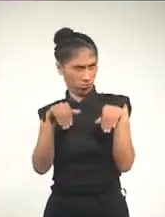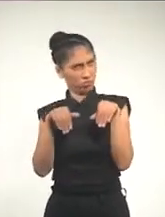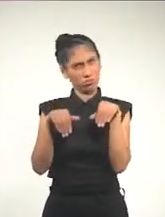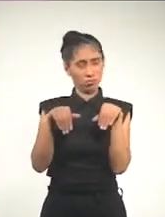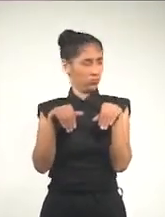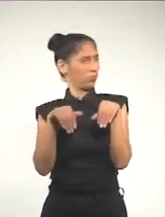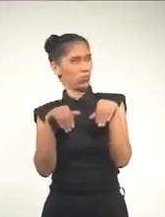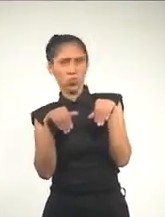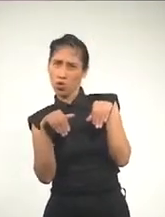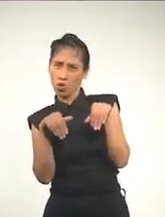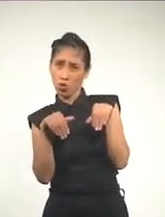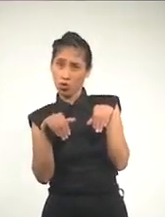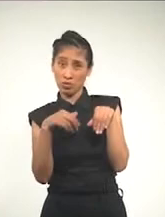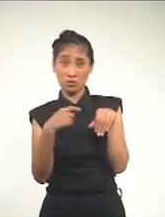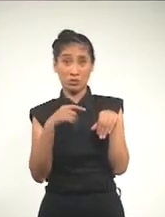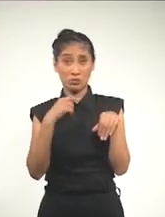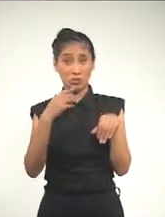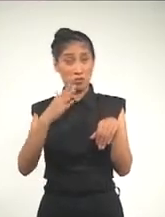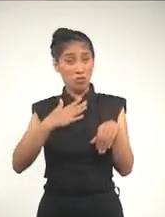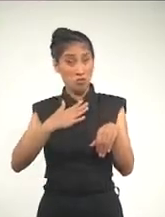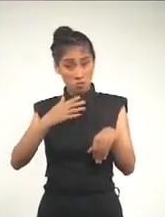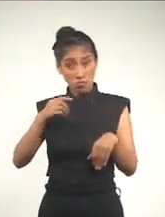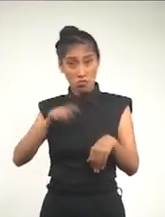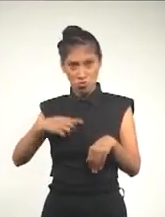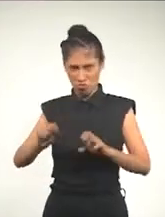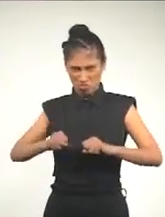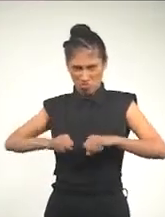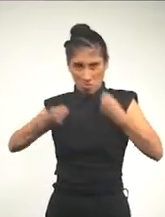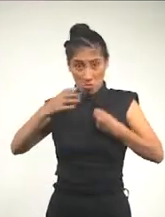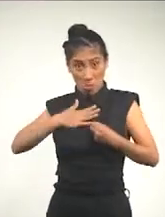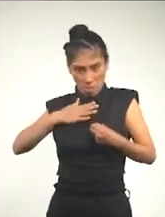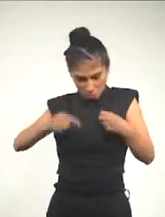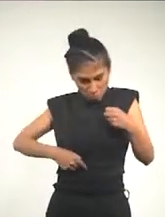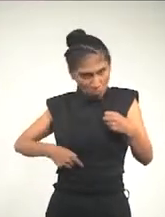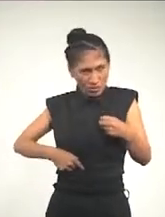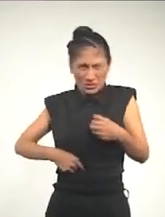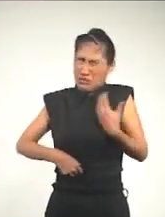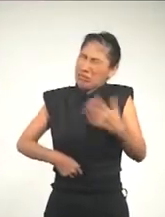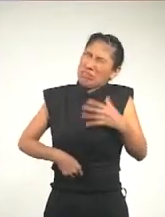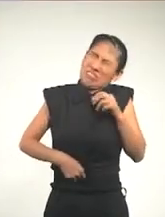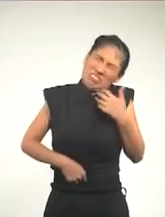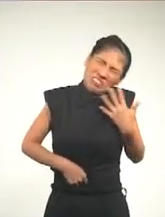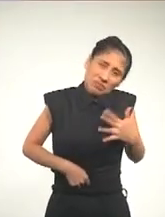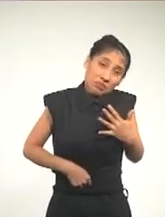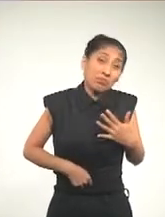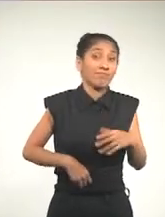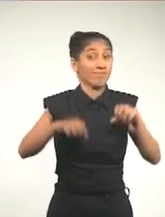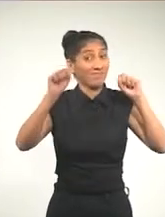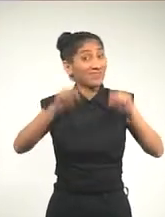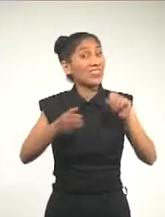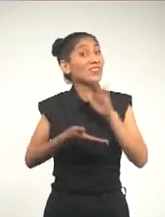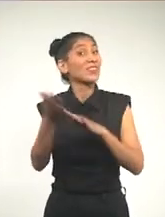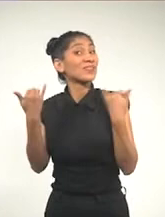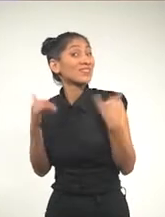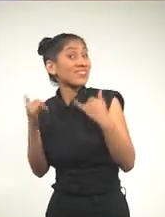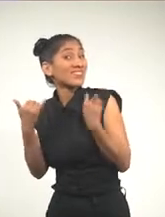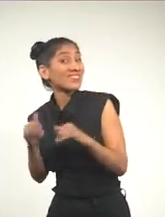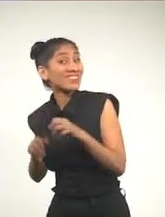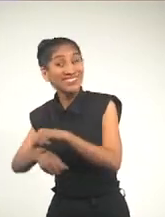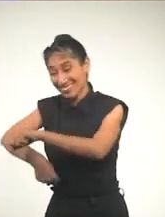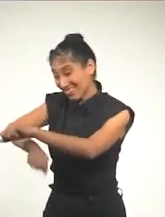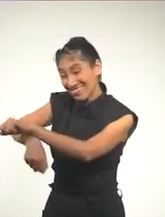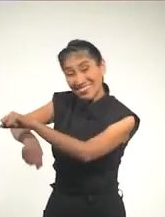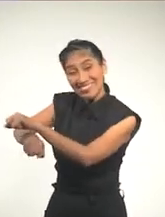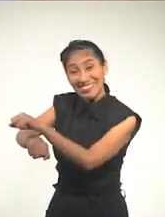¡Ay! ¡Como el volcán de fuego que sentí en mi barriguita! Exacto. Y cuando juegas a la